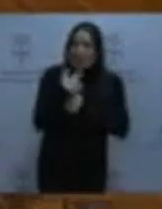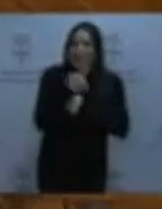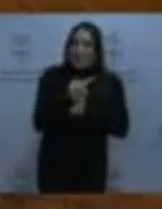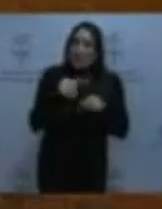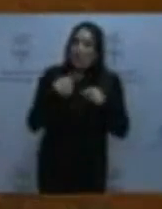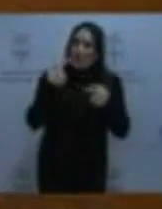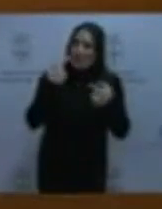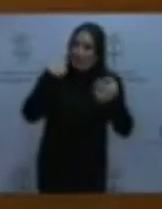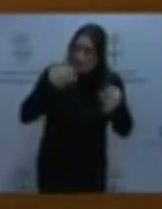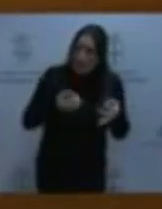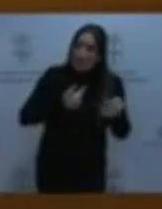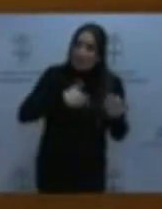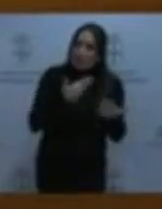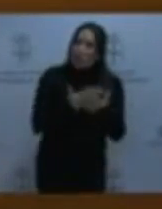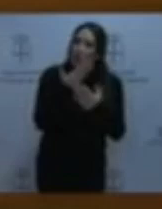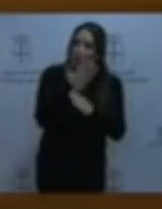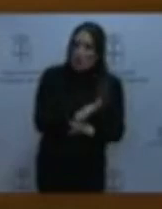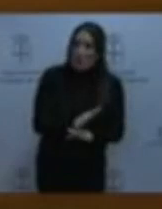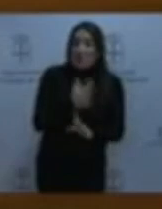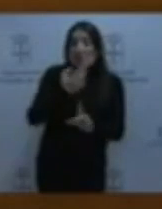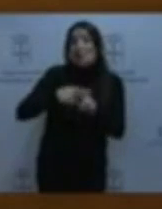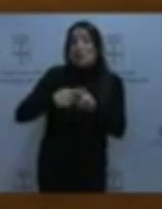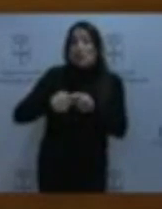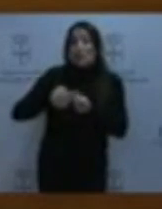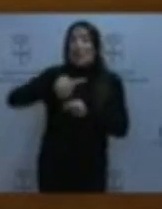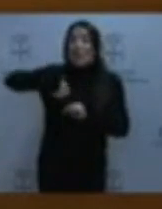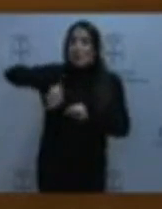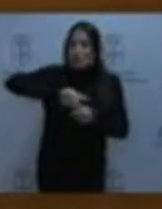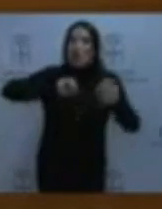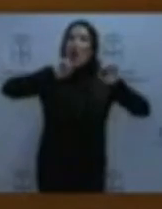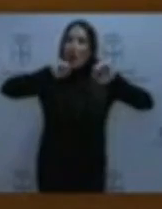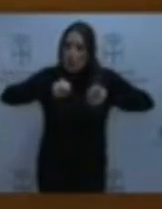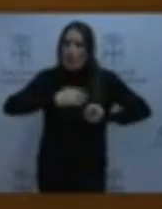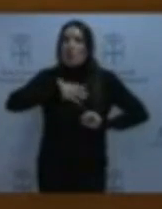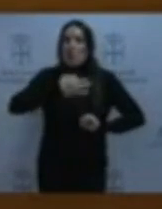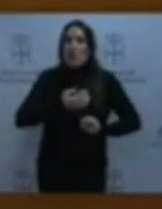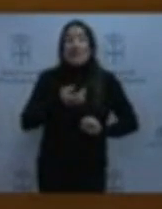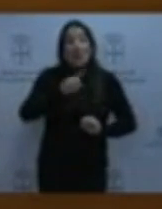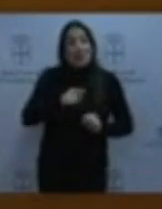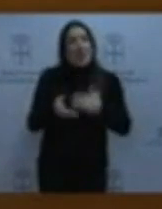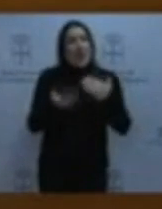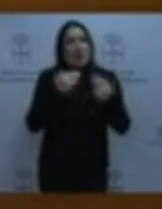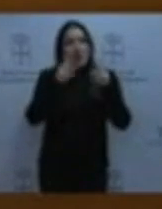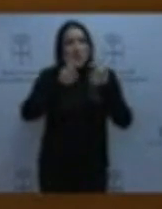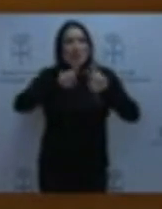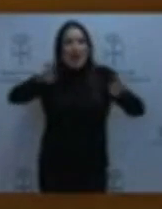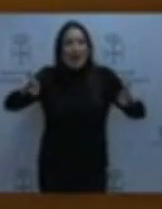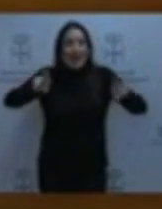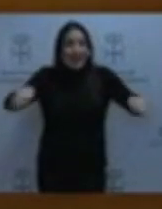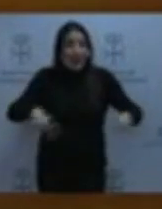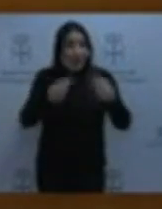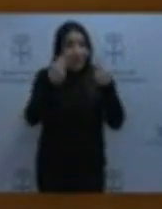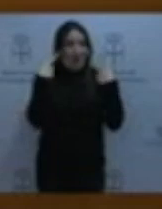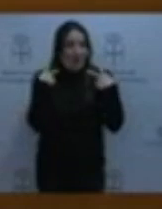hemos hecho propuestas y cuestiones en las que podíamos llegar a acuerdo. Y hablamos incluso de una reforma fiscal. Lo que pasa es que cuando le